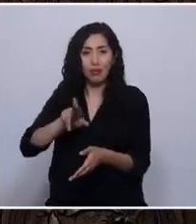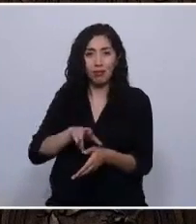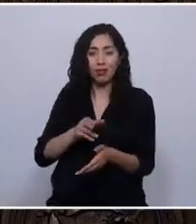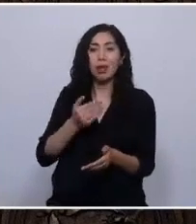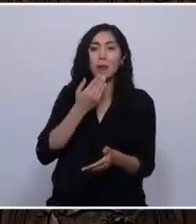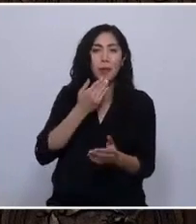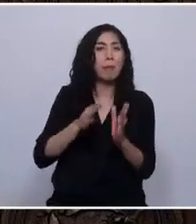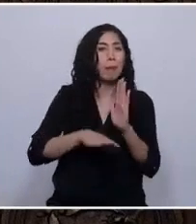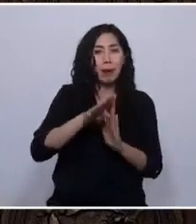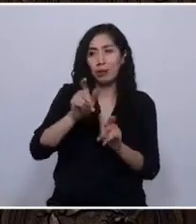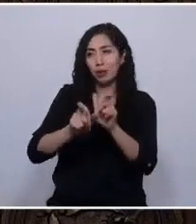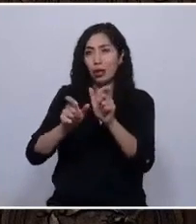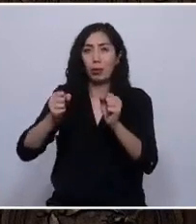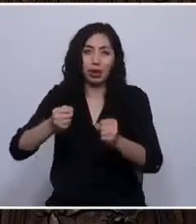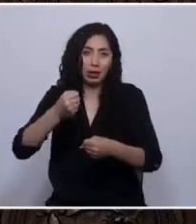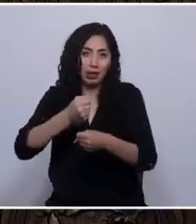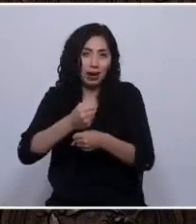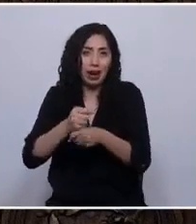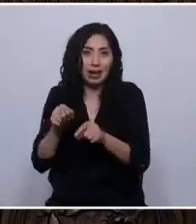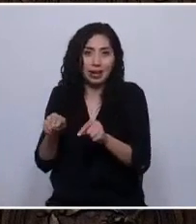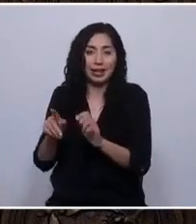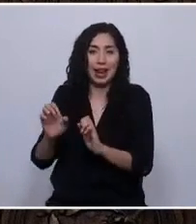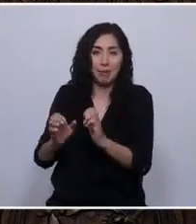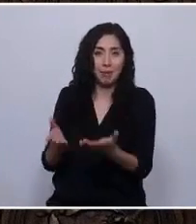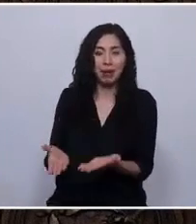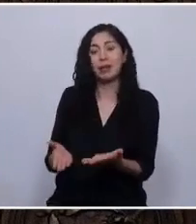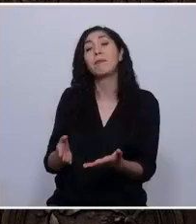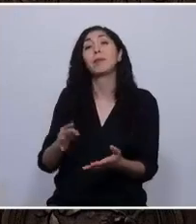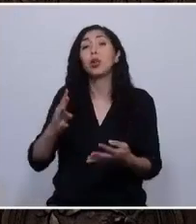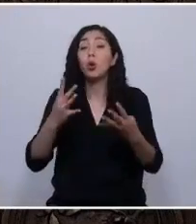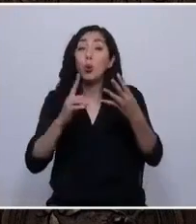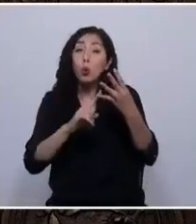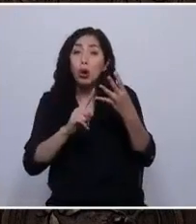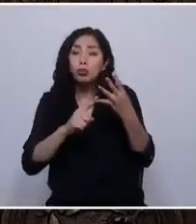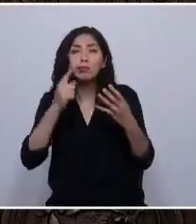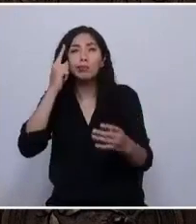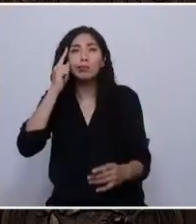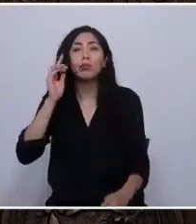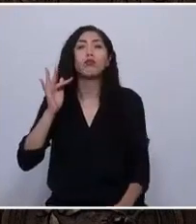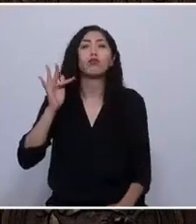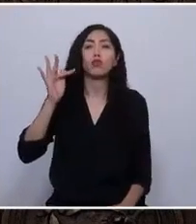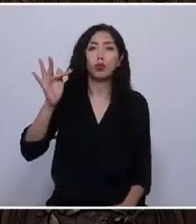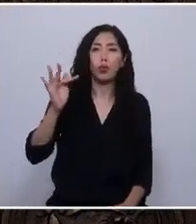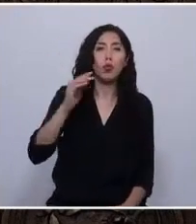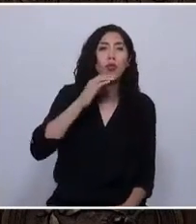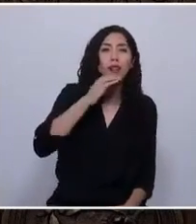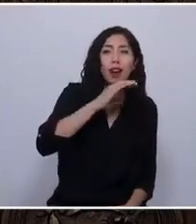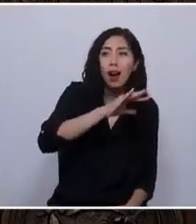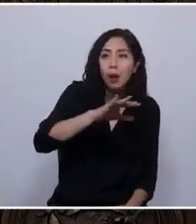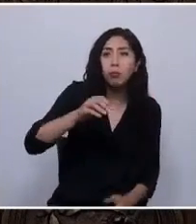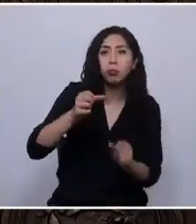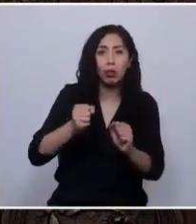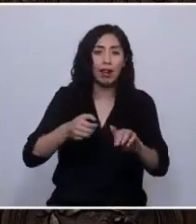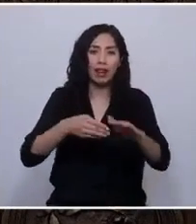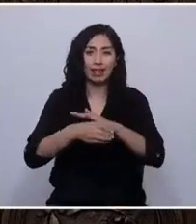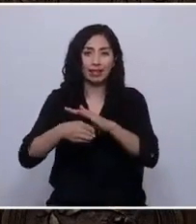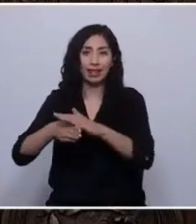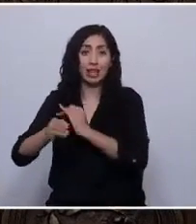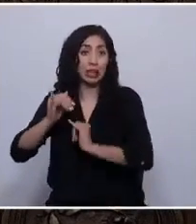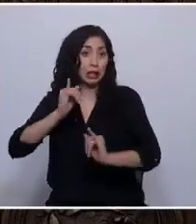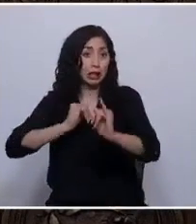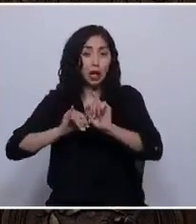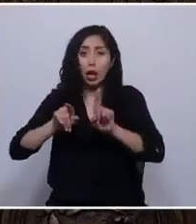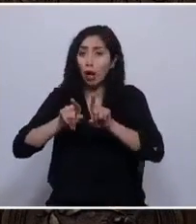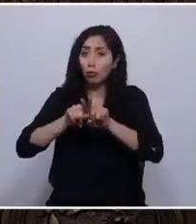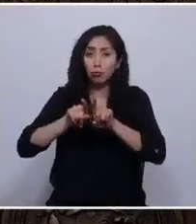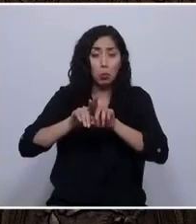nueva fuente de ingreso. Y cuarto, porque quiero pensar en el futuro, en una ruralidad que acceda al Internet con la misma tranquilidad con la